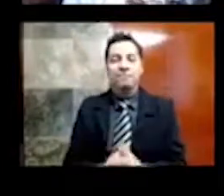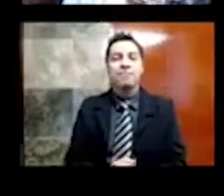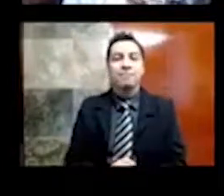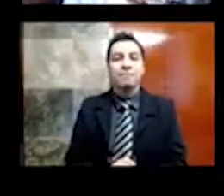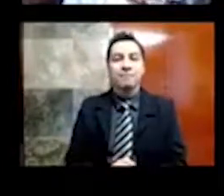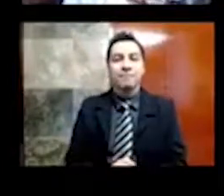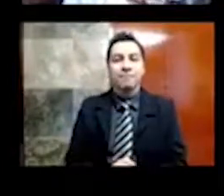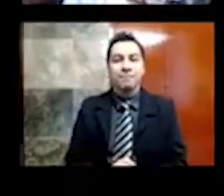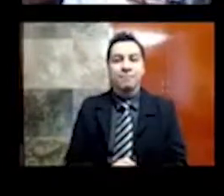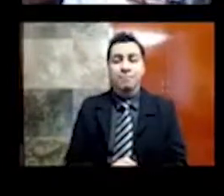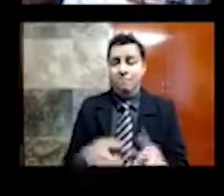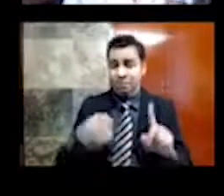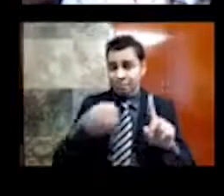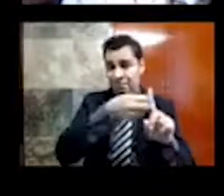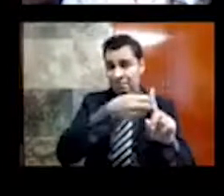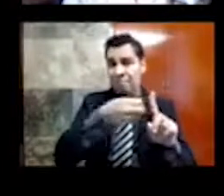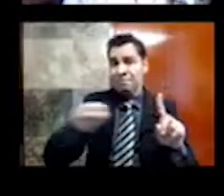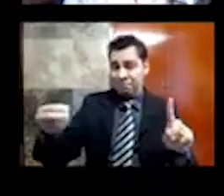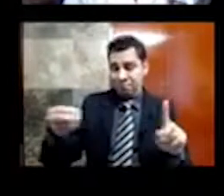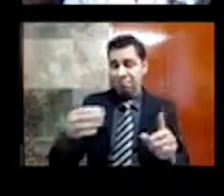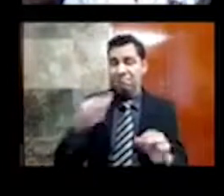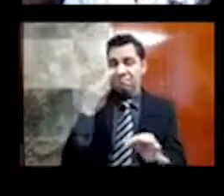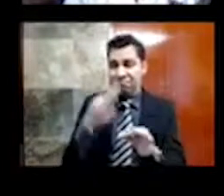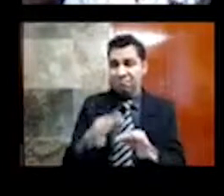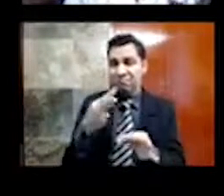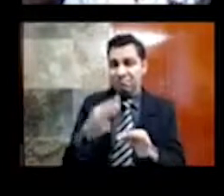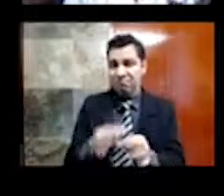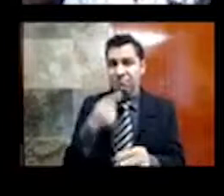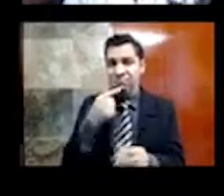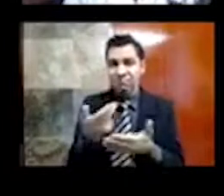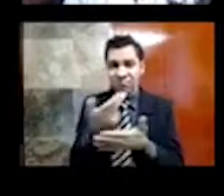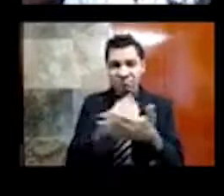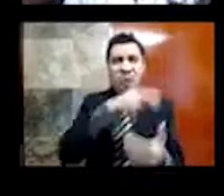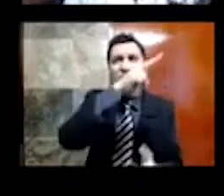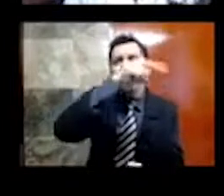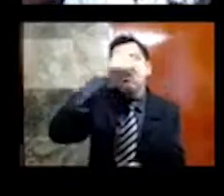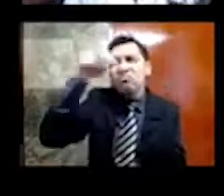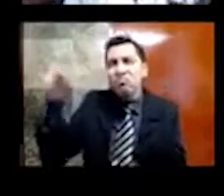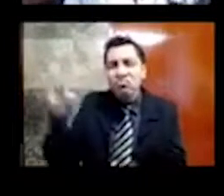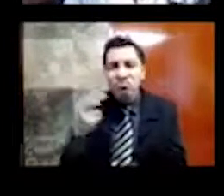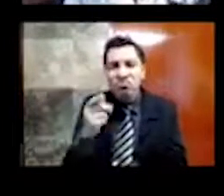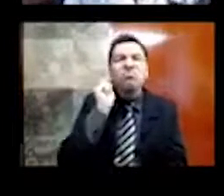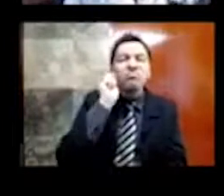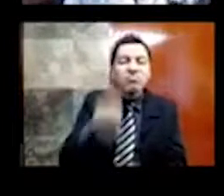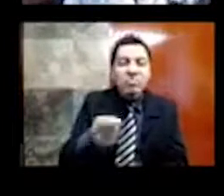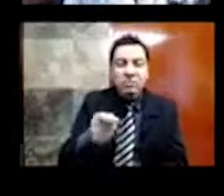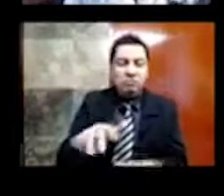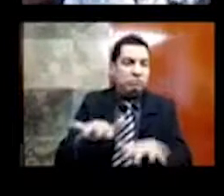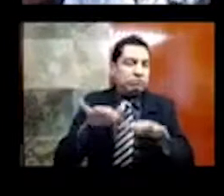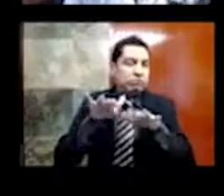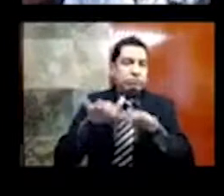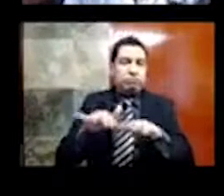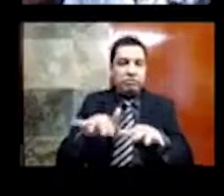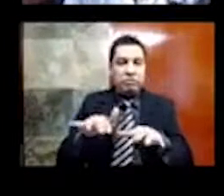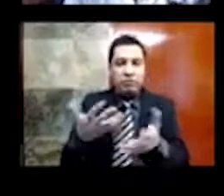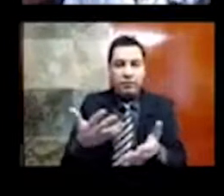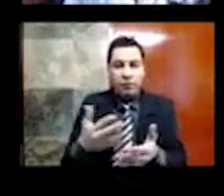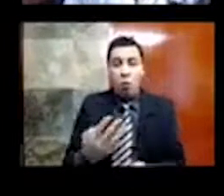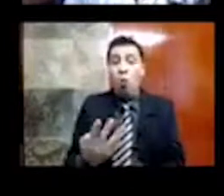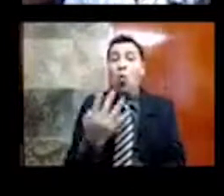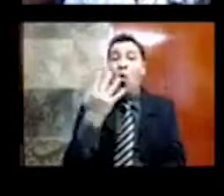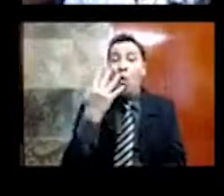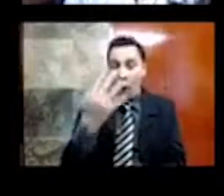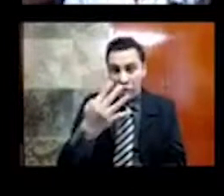bien organizados. Y aquí, en estas pinturas de Desiderio Hernández Xochitl, extraordinarias, están los cuatro